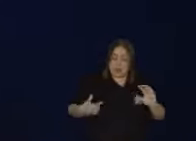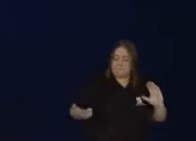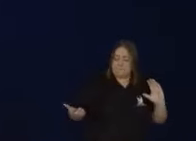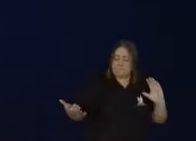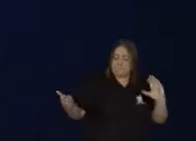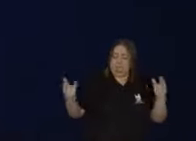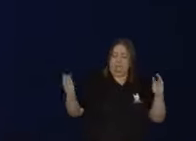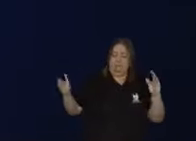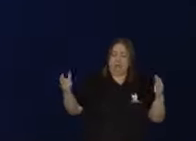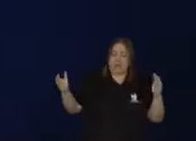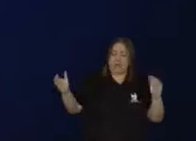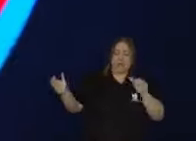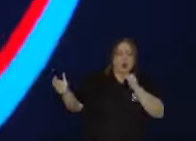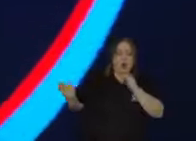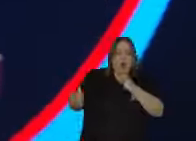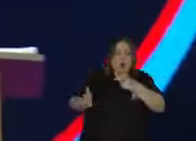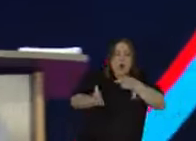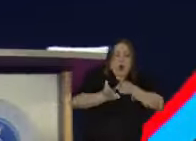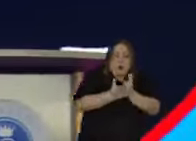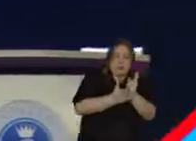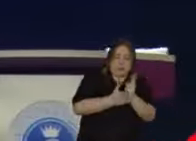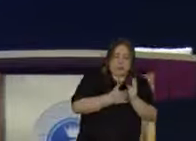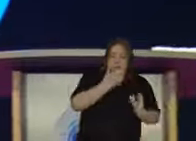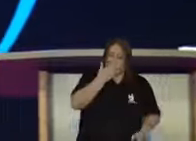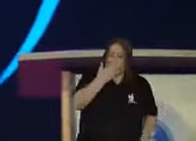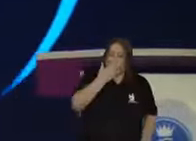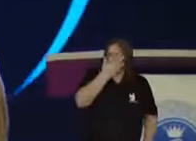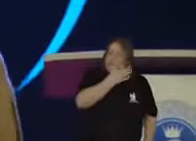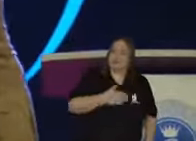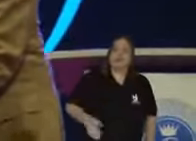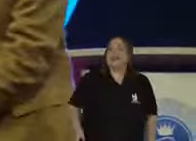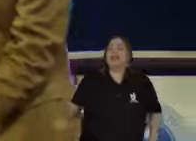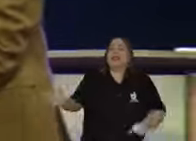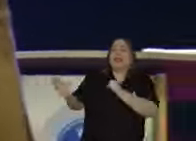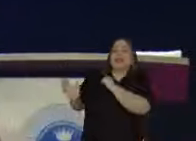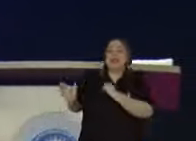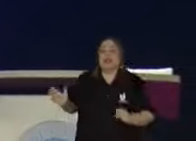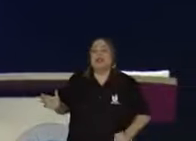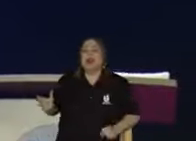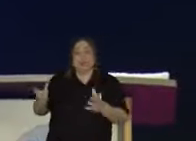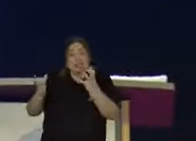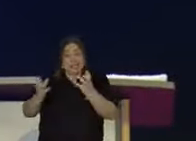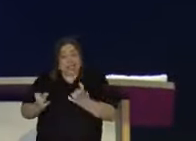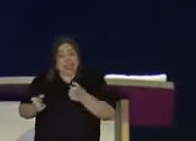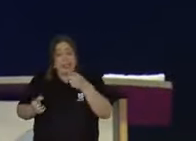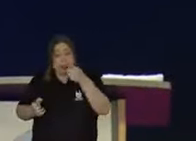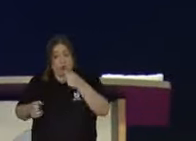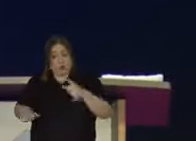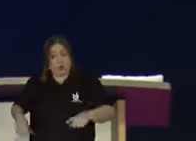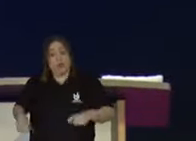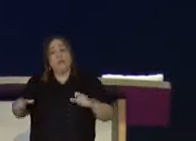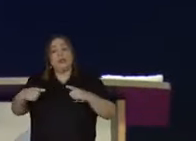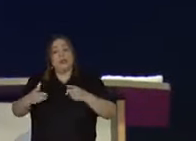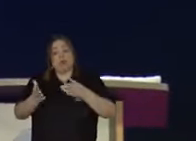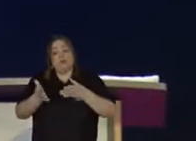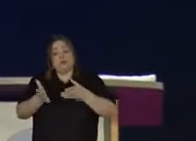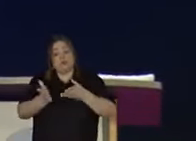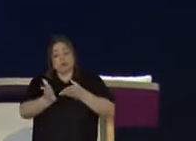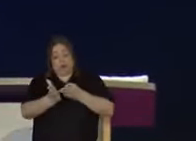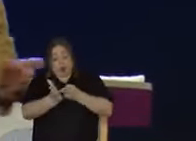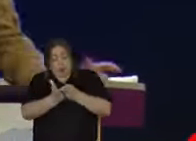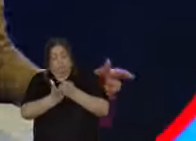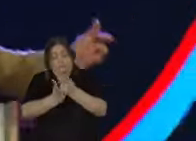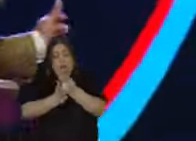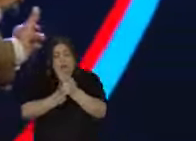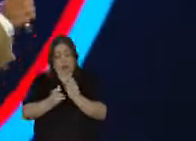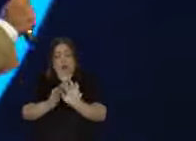dirán los hermanos, la iglesia. Y el Señor nos llama a vivir en absoluta transparencia.